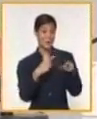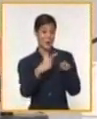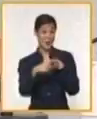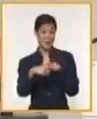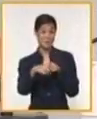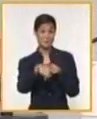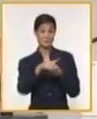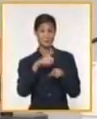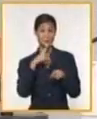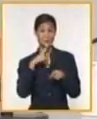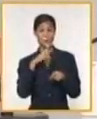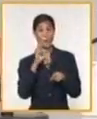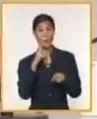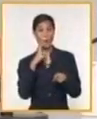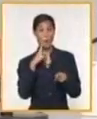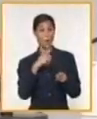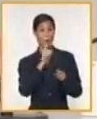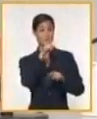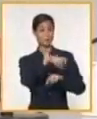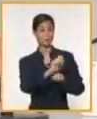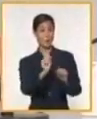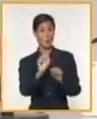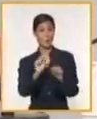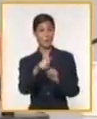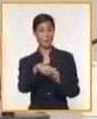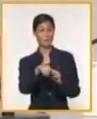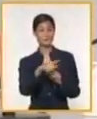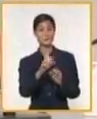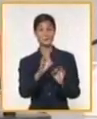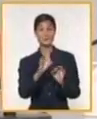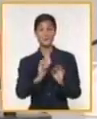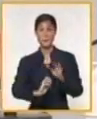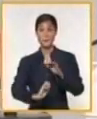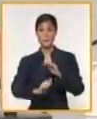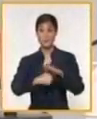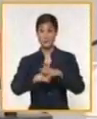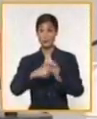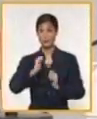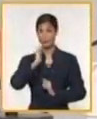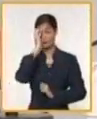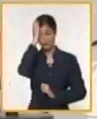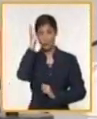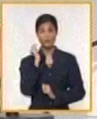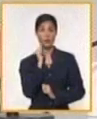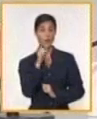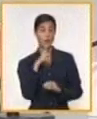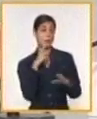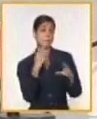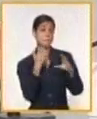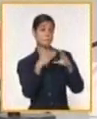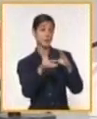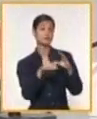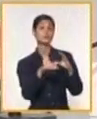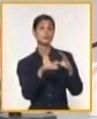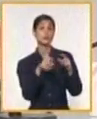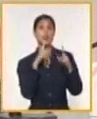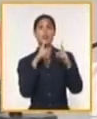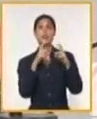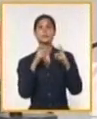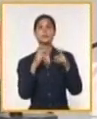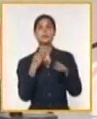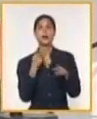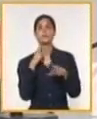nuclear. Unas palabras, un escrito que muestra la dura realidad que vive el mundo en